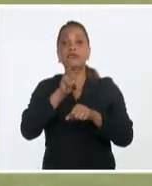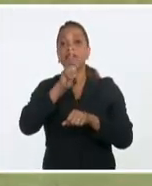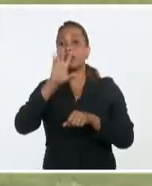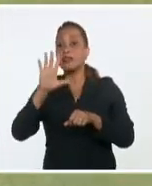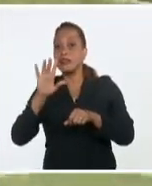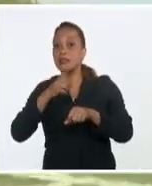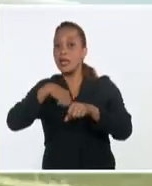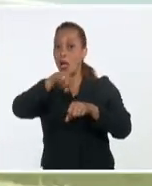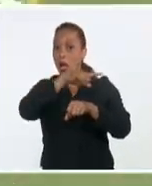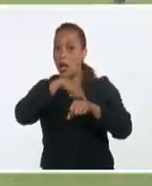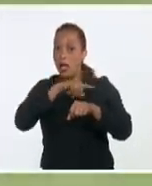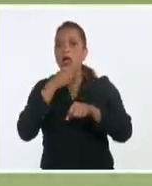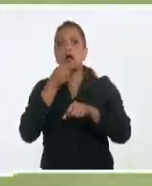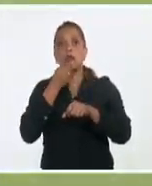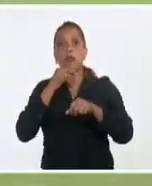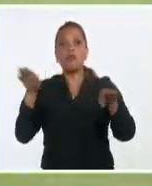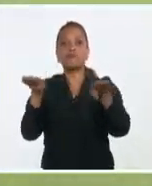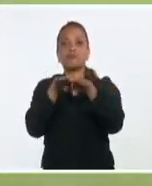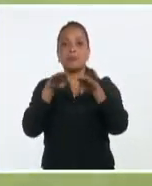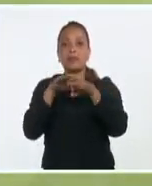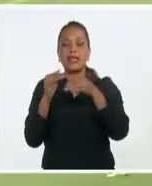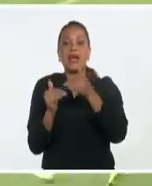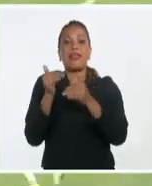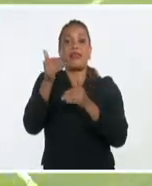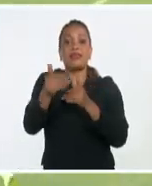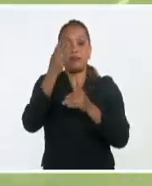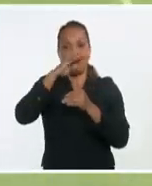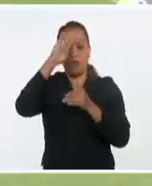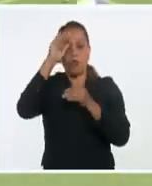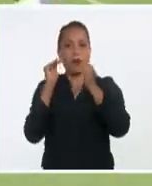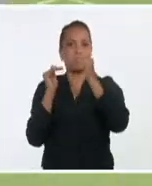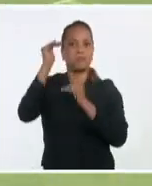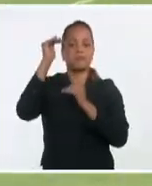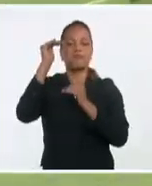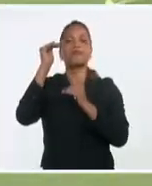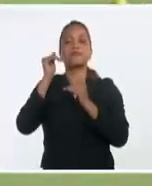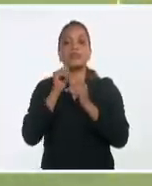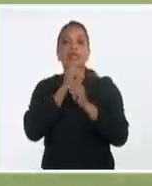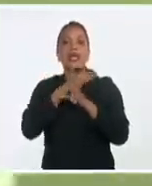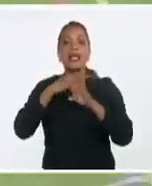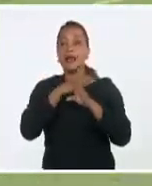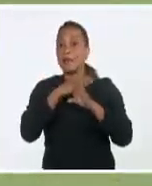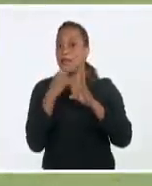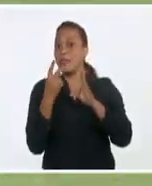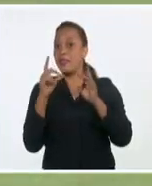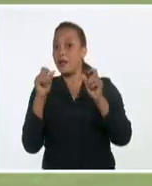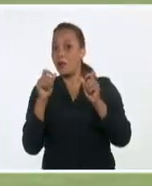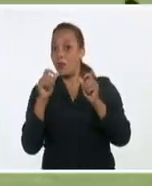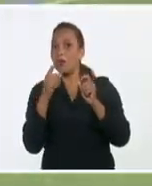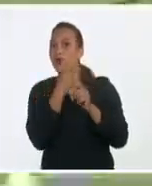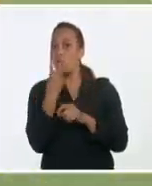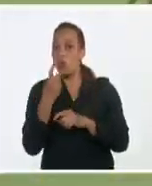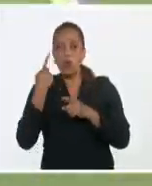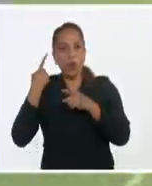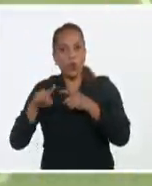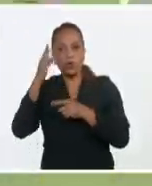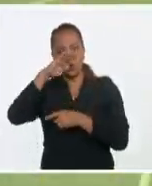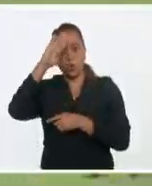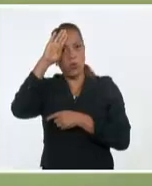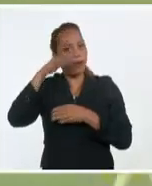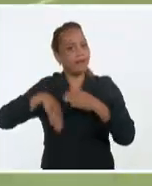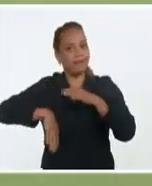Paradela pudo romper el empate y adelantar a Cuba en la pizarra. Ya en la segunda mitad, los dirigidos por Pablo Elier Sánchez tomaron confianza de